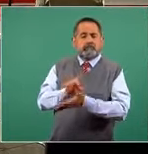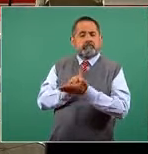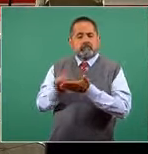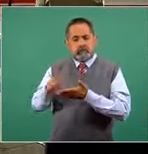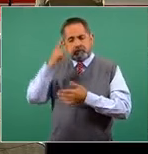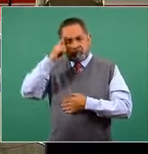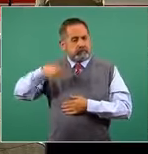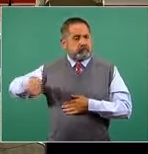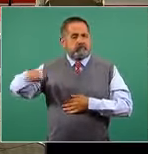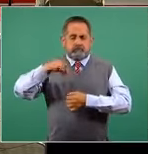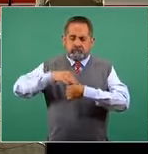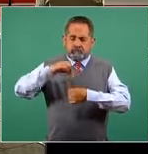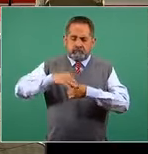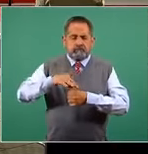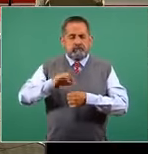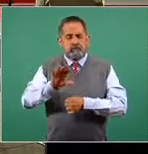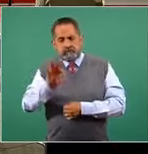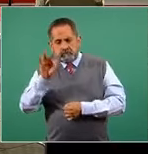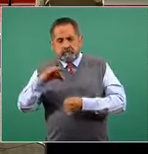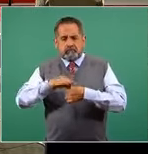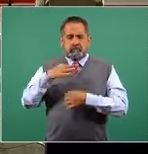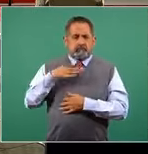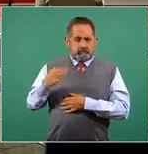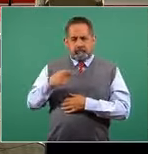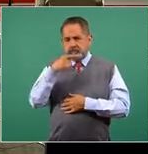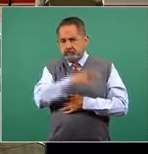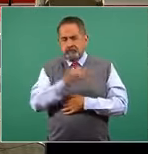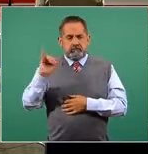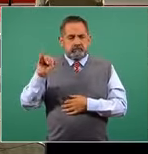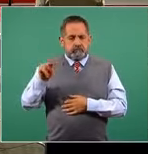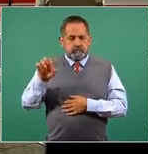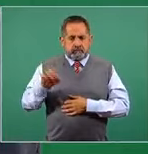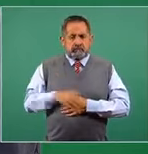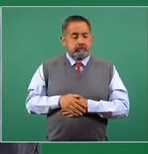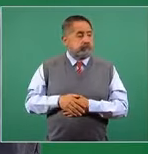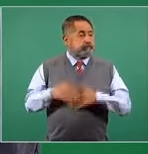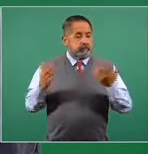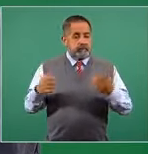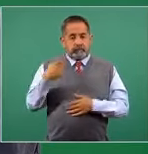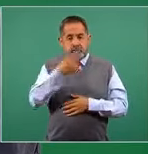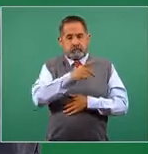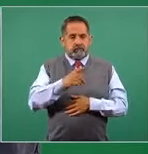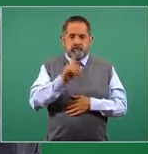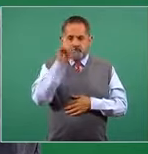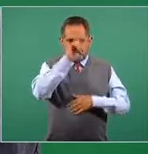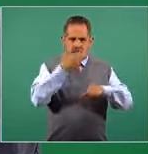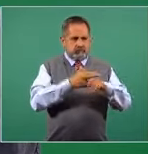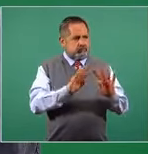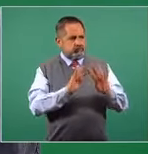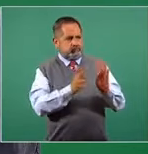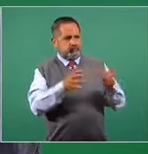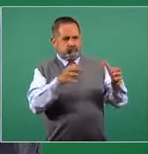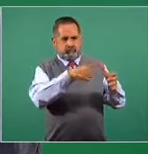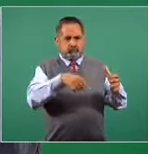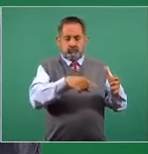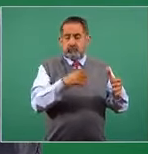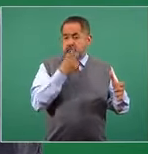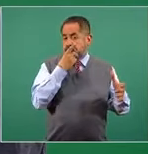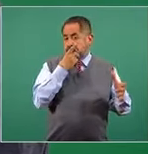de votar y ser votado. El propio INE, por decisión de su Consejo General,